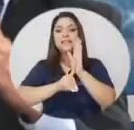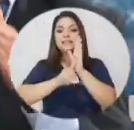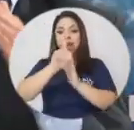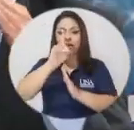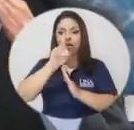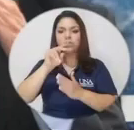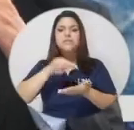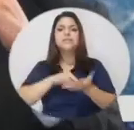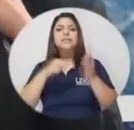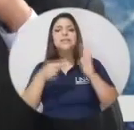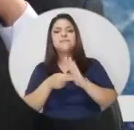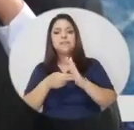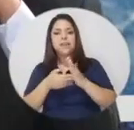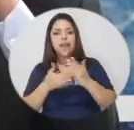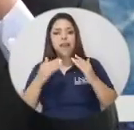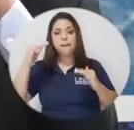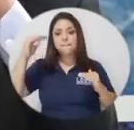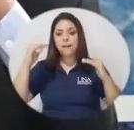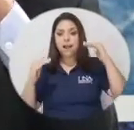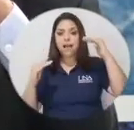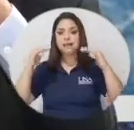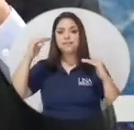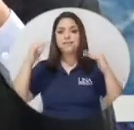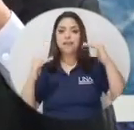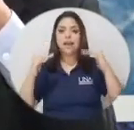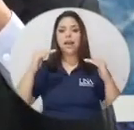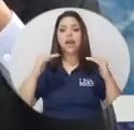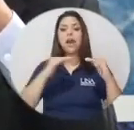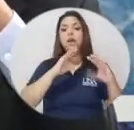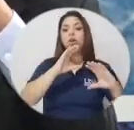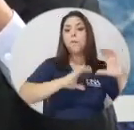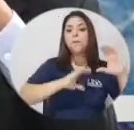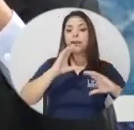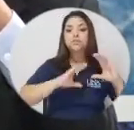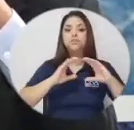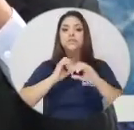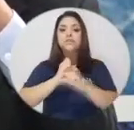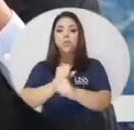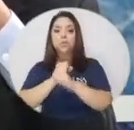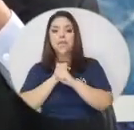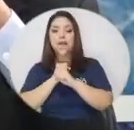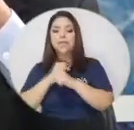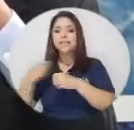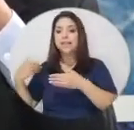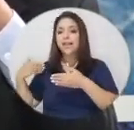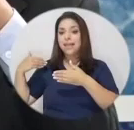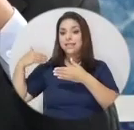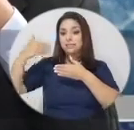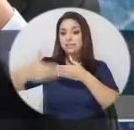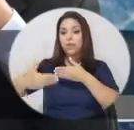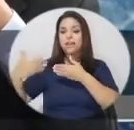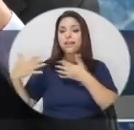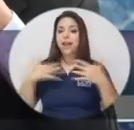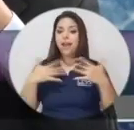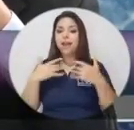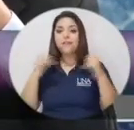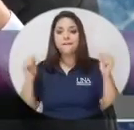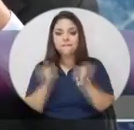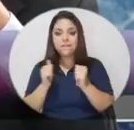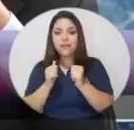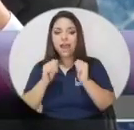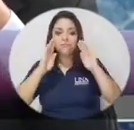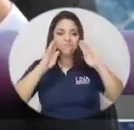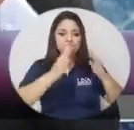Es decir, esa balanza en la relación comercio-seguridad que después del final de la Guerra Fría estuvo inclinada